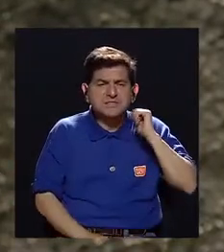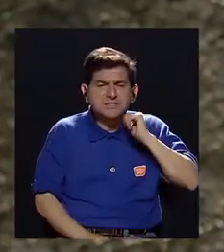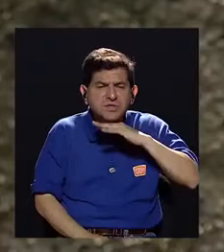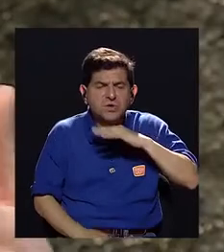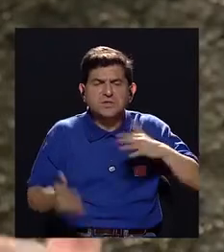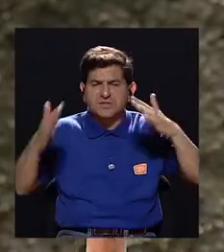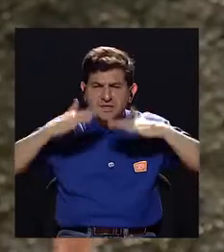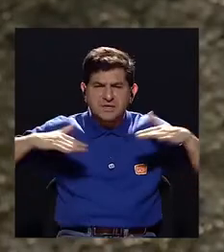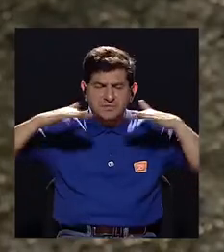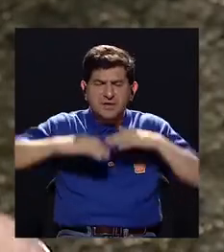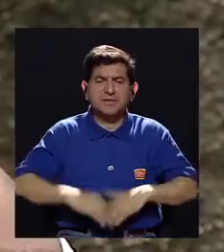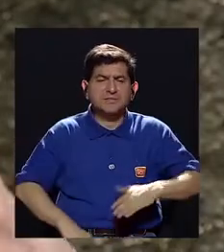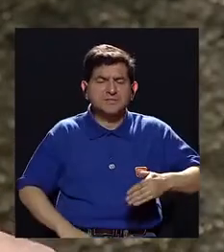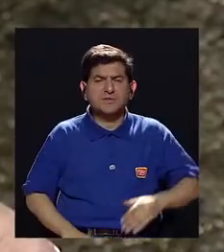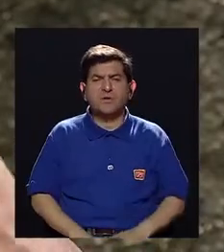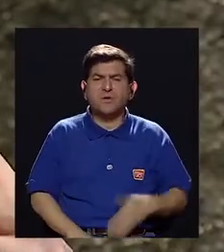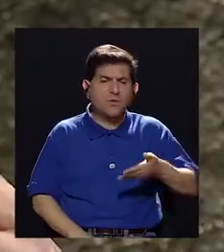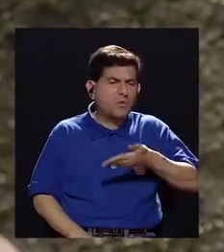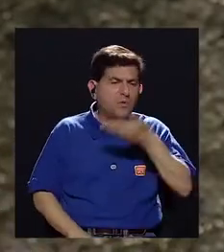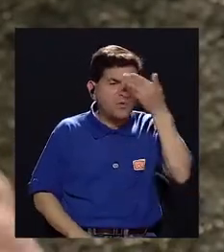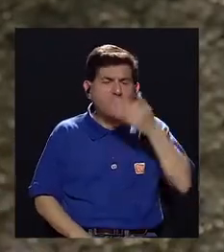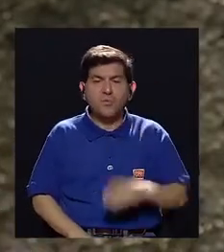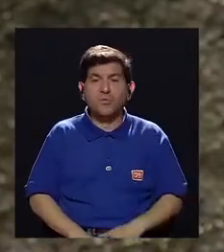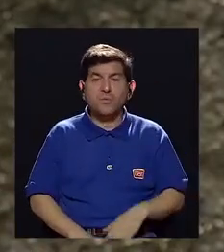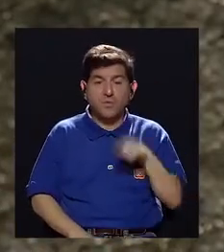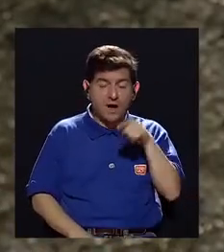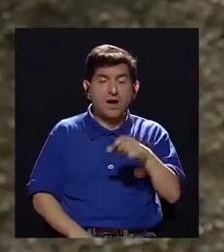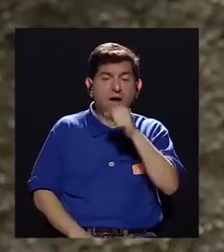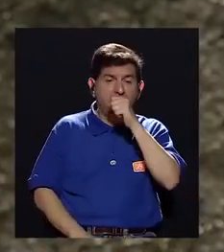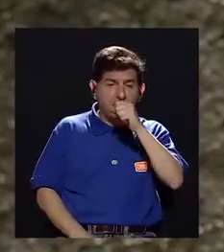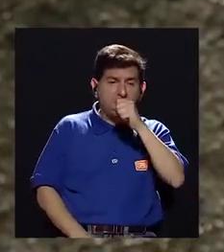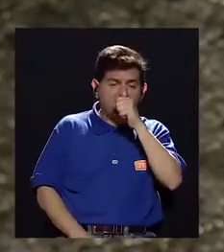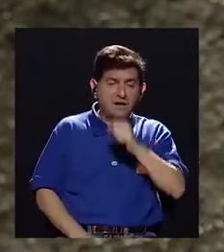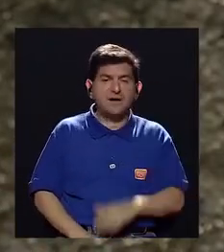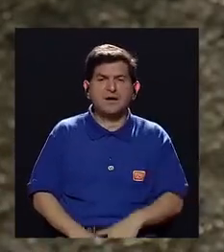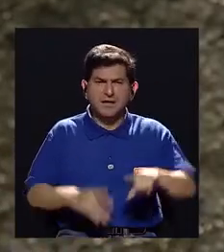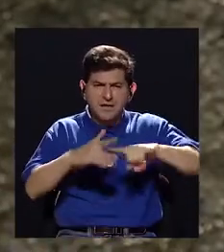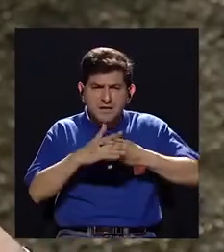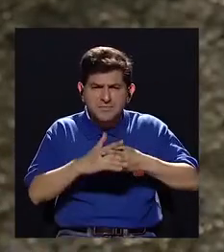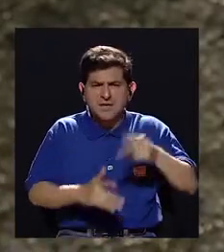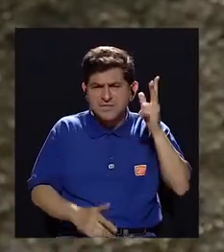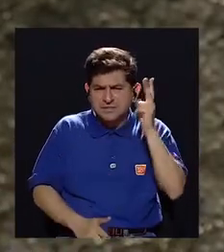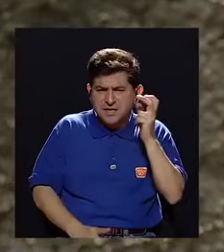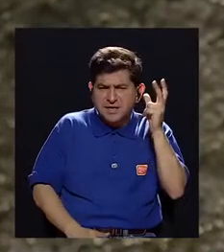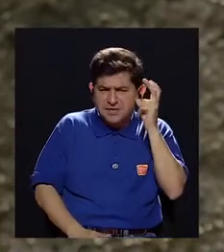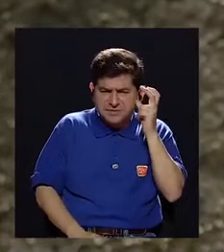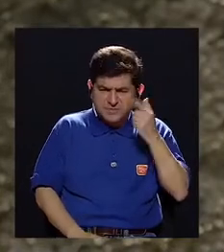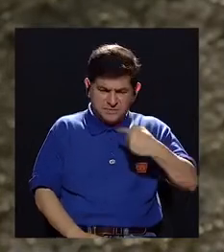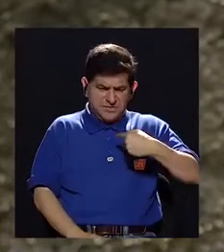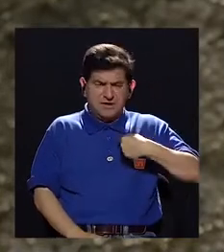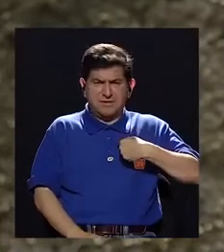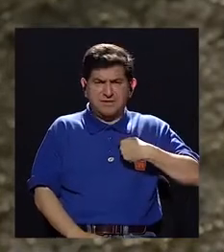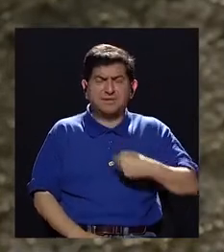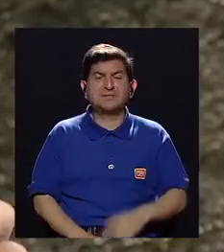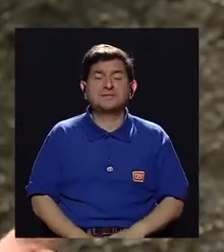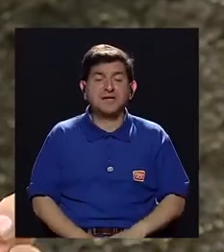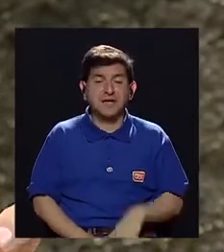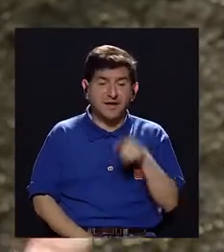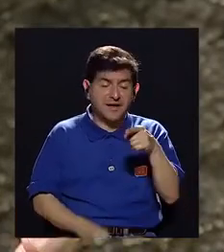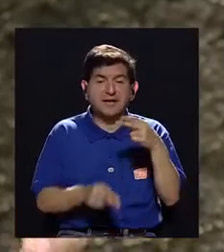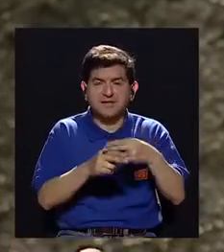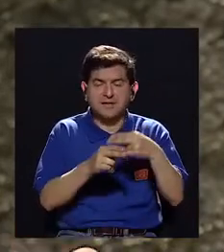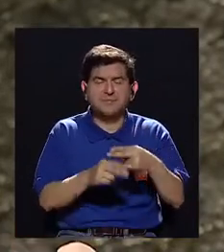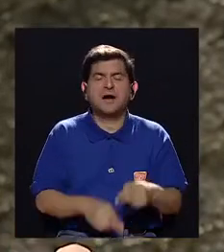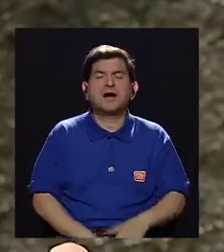contaminantes ambientales, el humo, etc., empieza a toser y de ahí desencadena esto del pito, silbido, apretación de pecho, ¿no? Entonces, eso es lo que